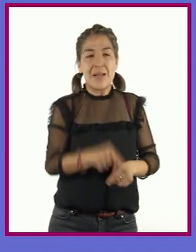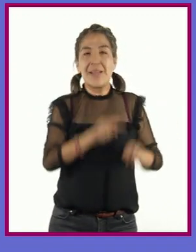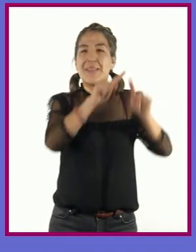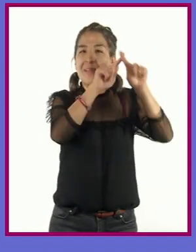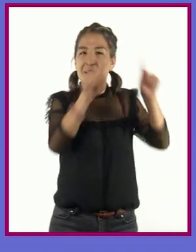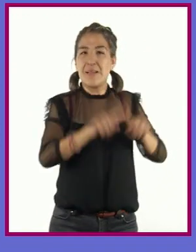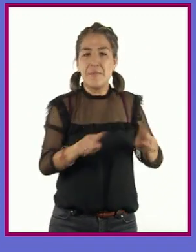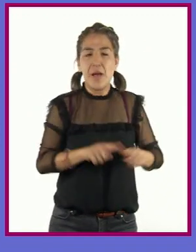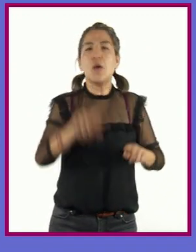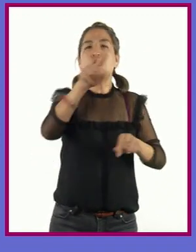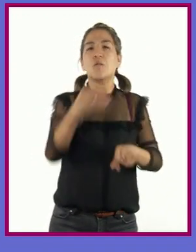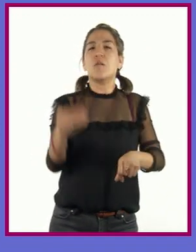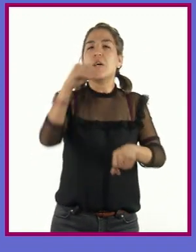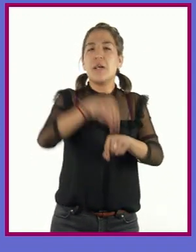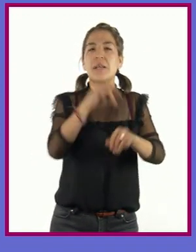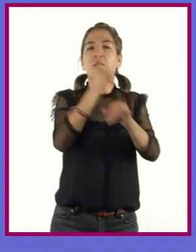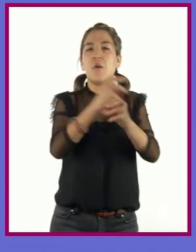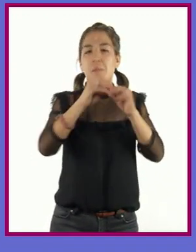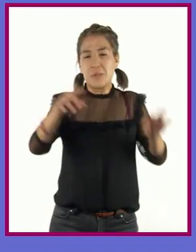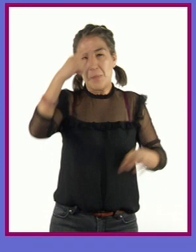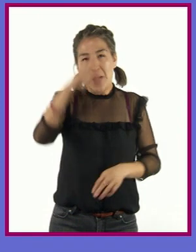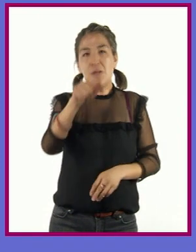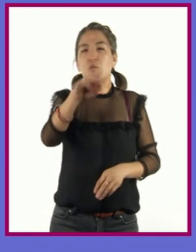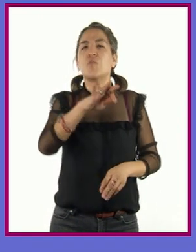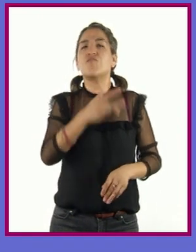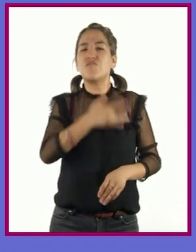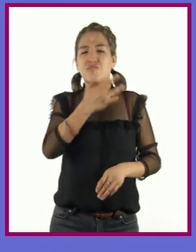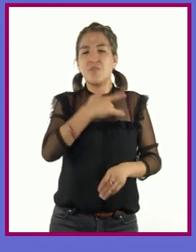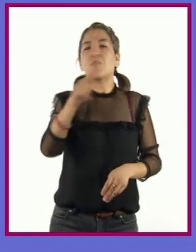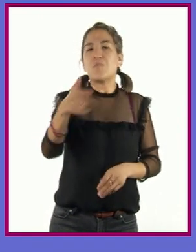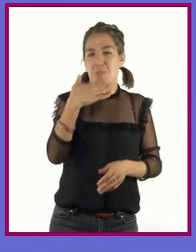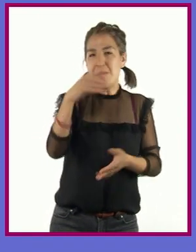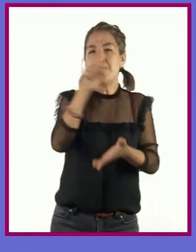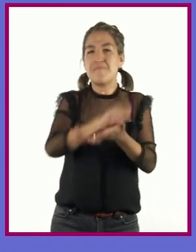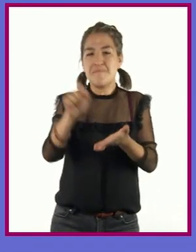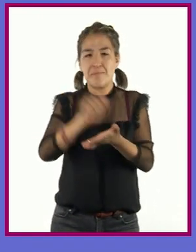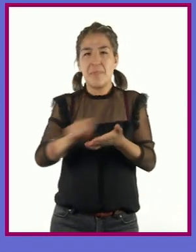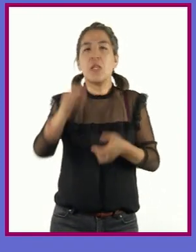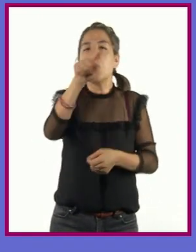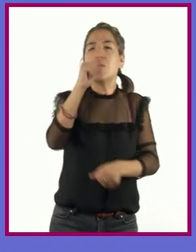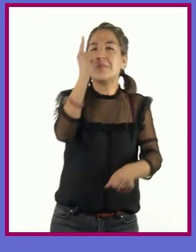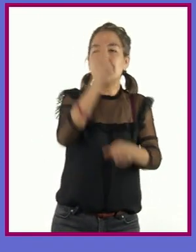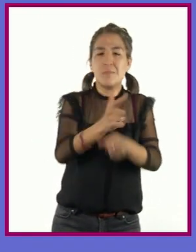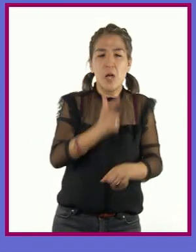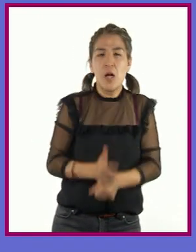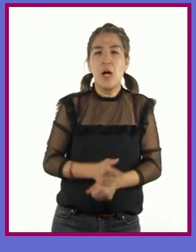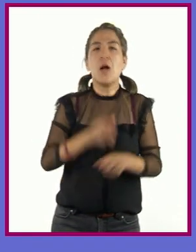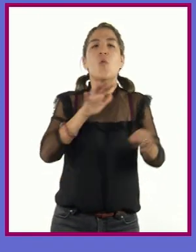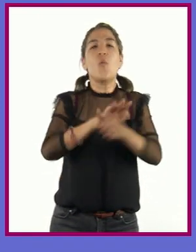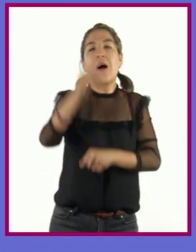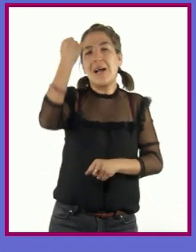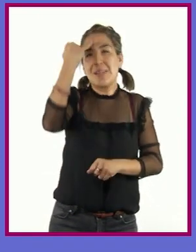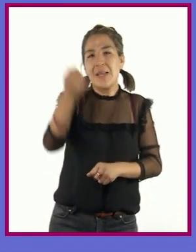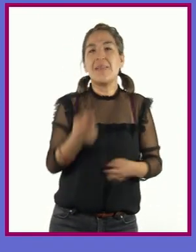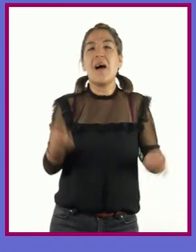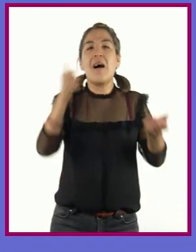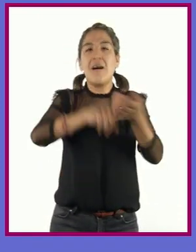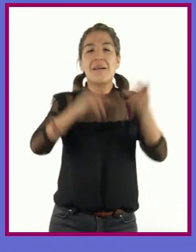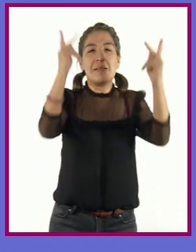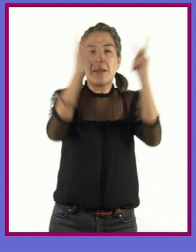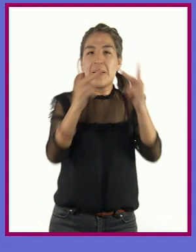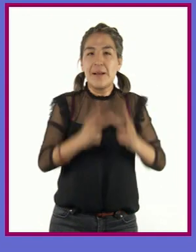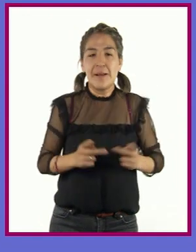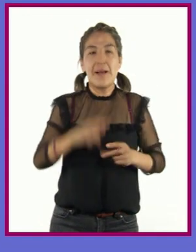y coloquen los datos que les servirán para sustentar sus argumentos. Identifiquen las ideas que coincidan, que